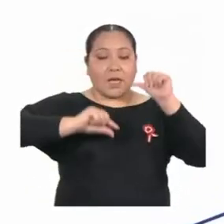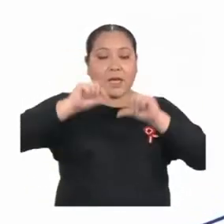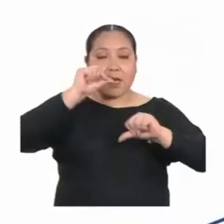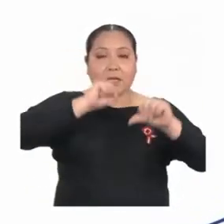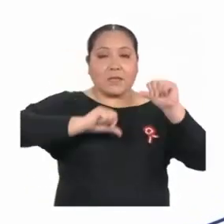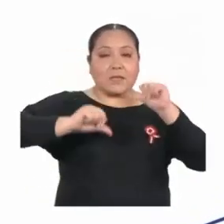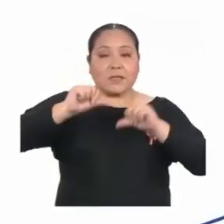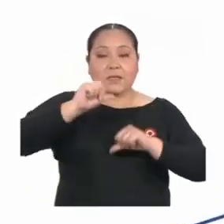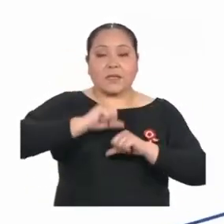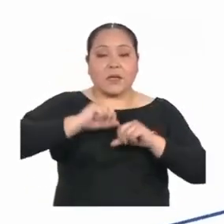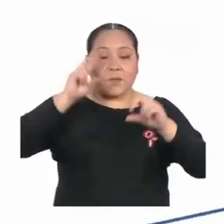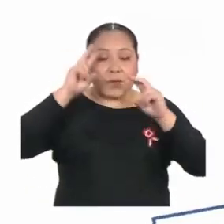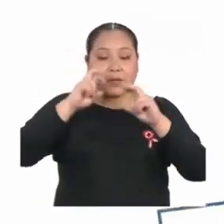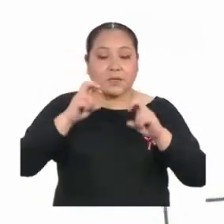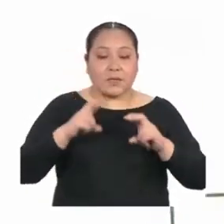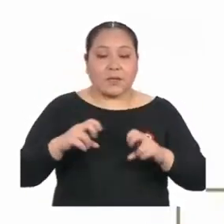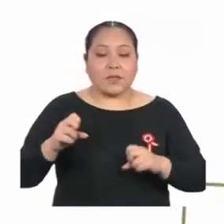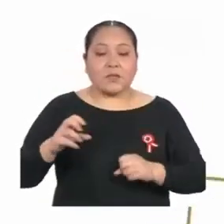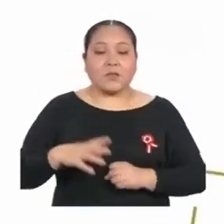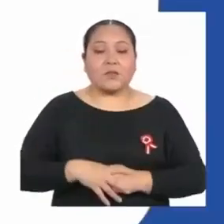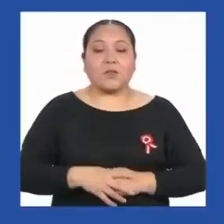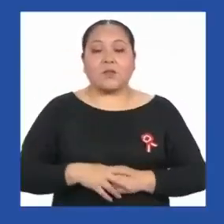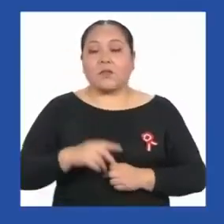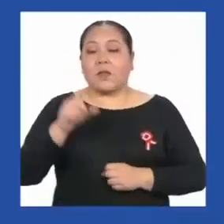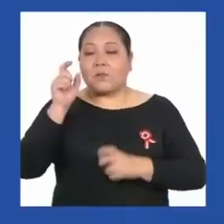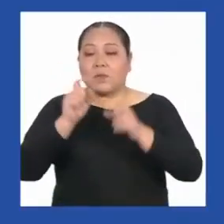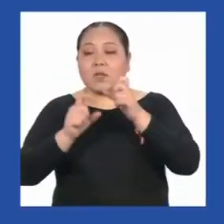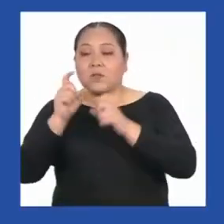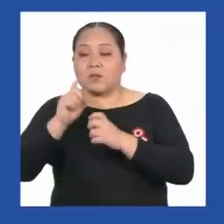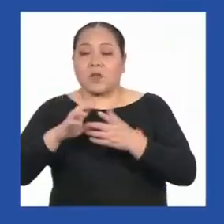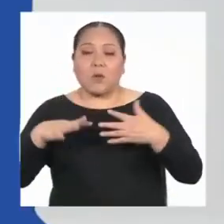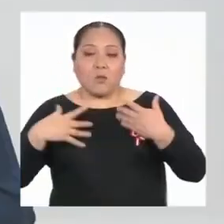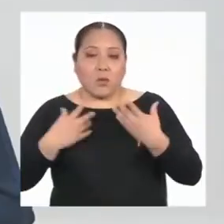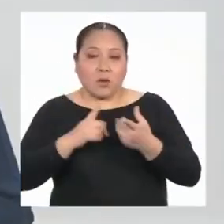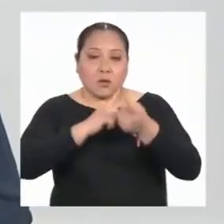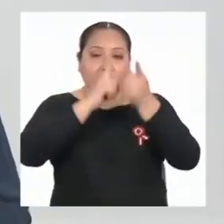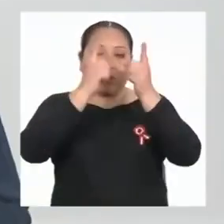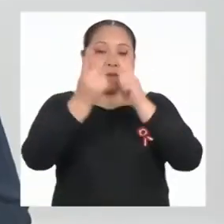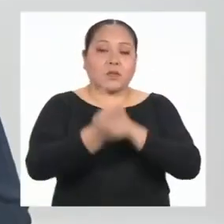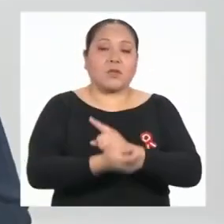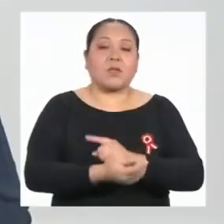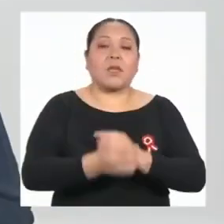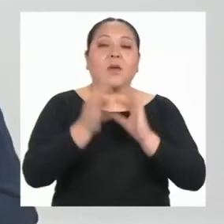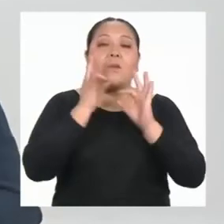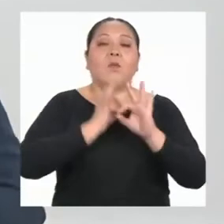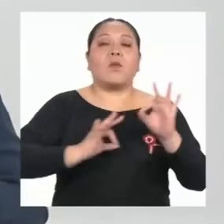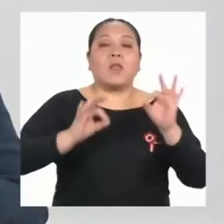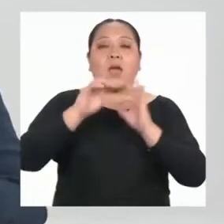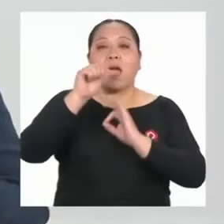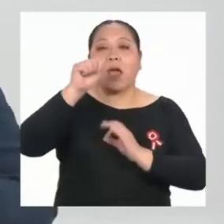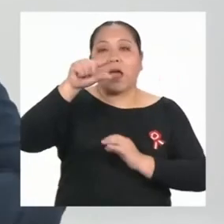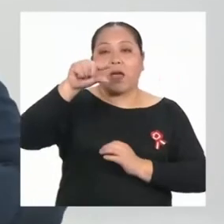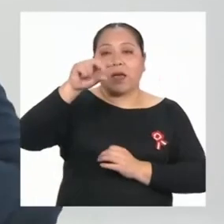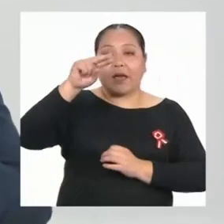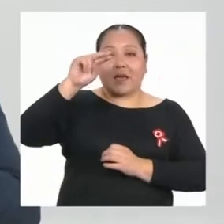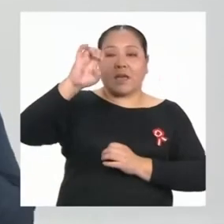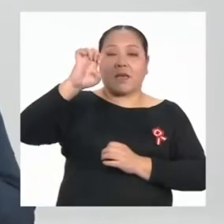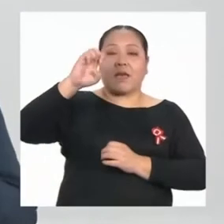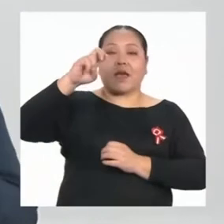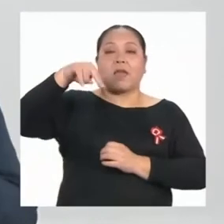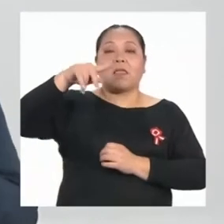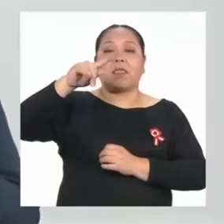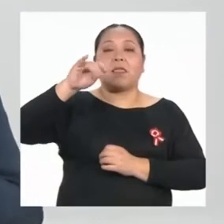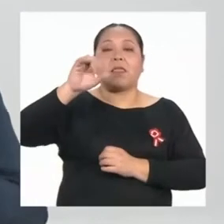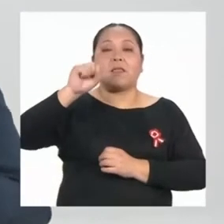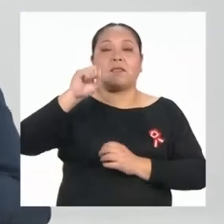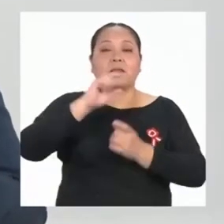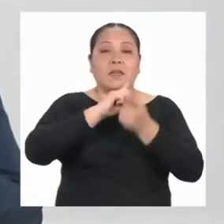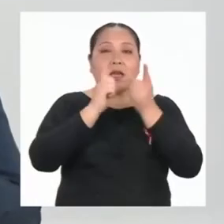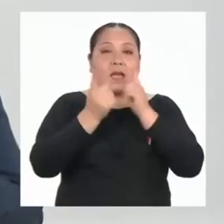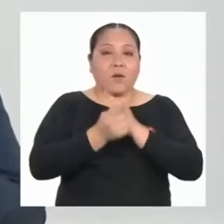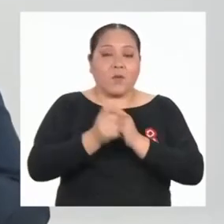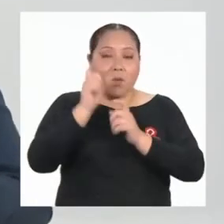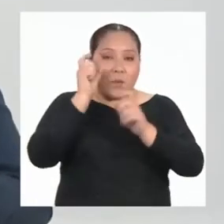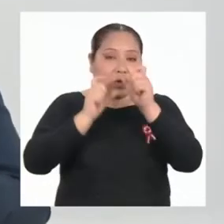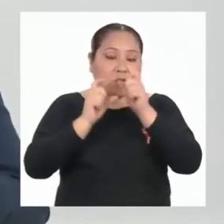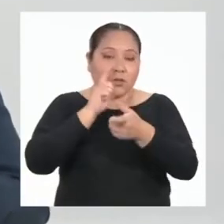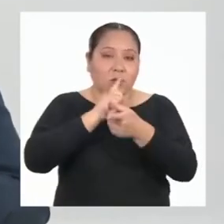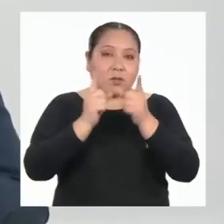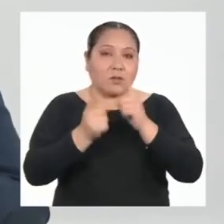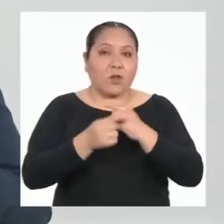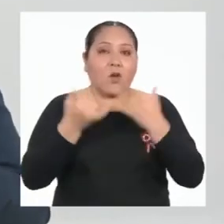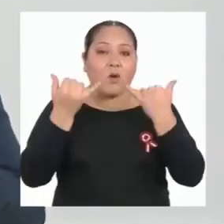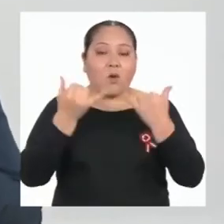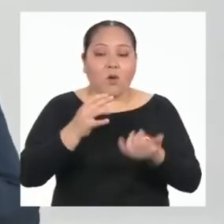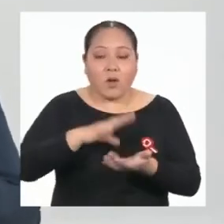en importantes agentes de cambio. ¿Qué les pareció? Hoy hemos podido aplicar lo que aprendimos